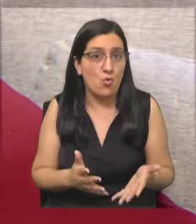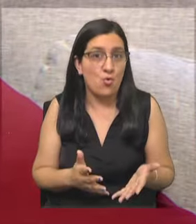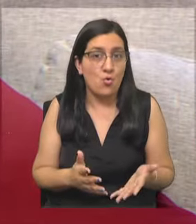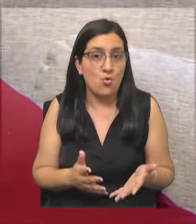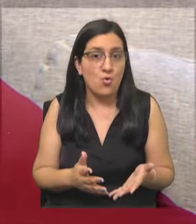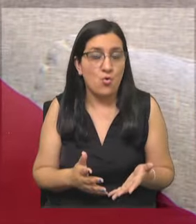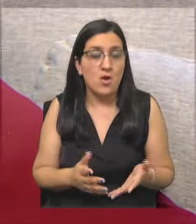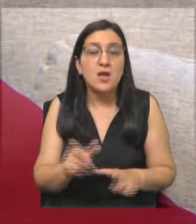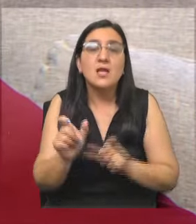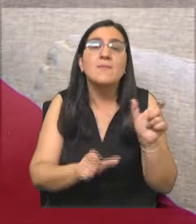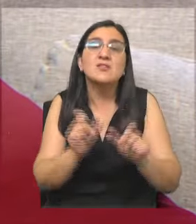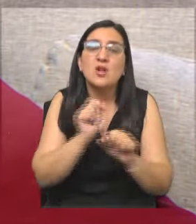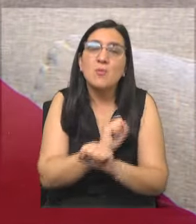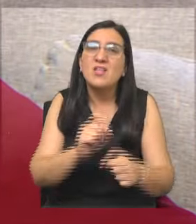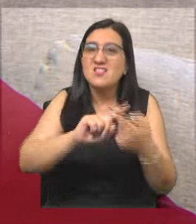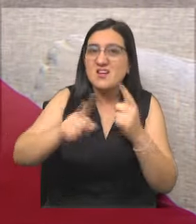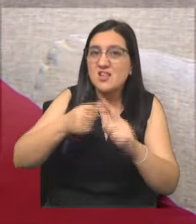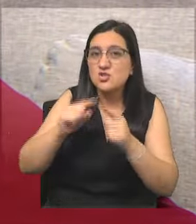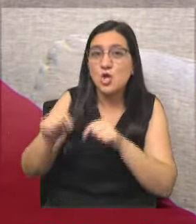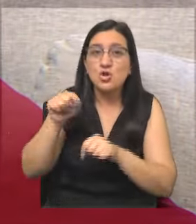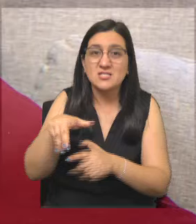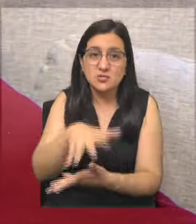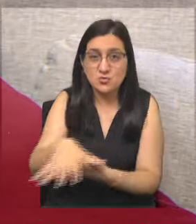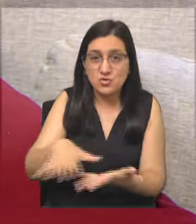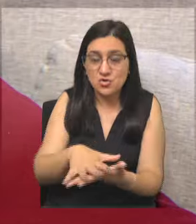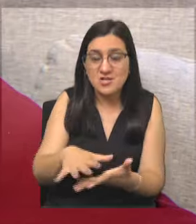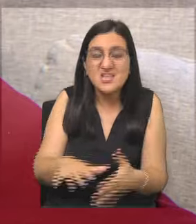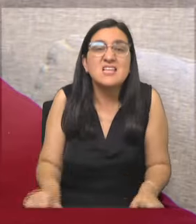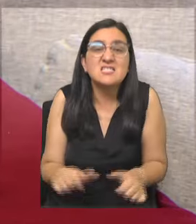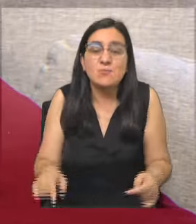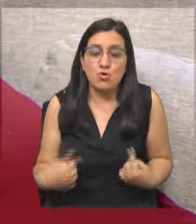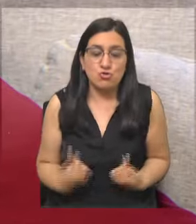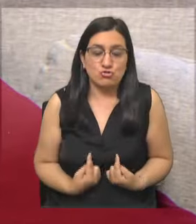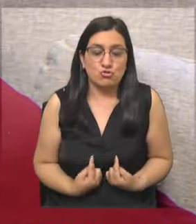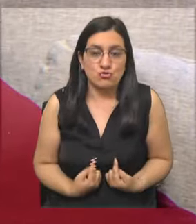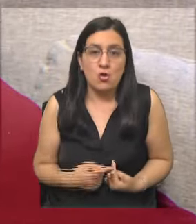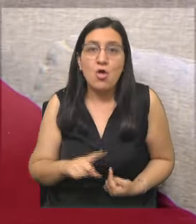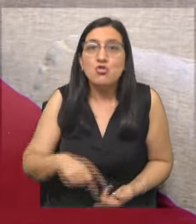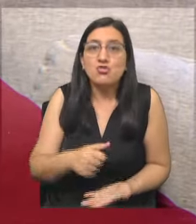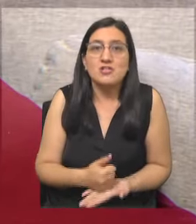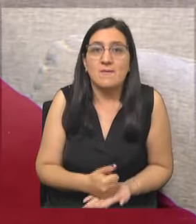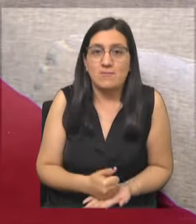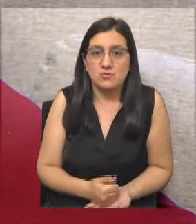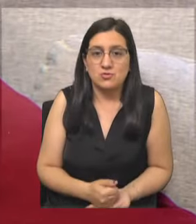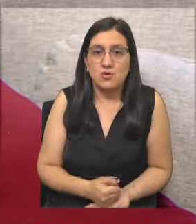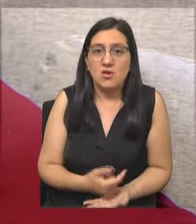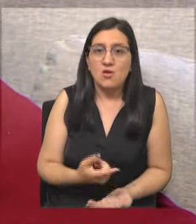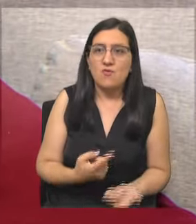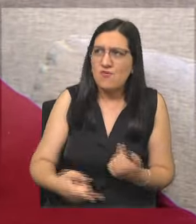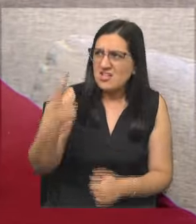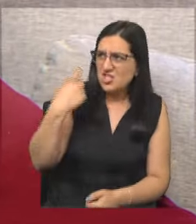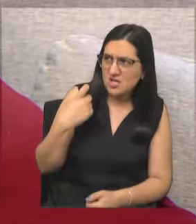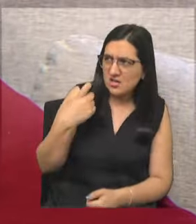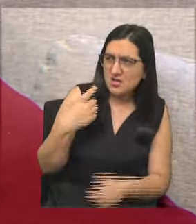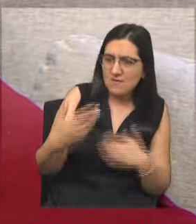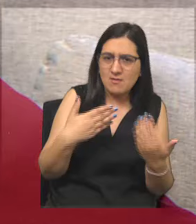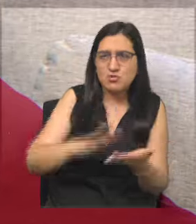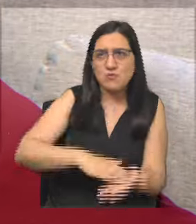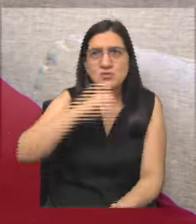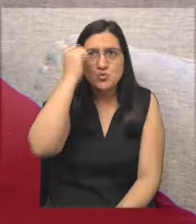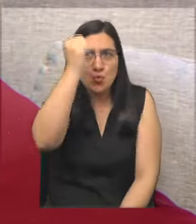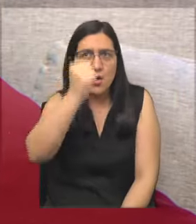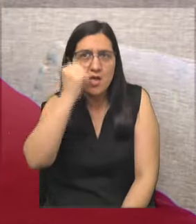qué personas podrían estar involucradas en esos hechos y qué hicimos nosotros, dónde estábamos. Fue ayer, creo, que hablamos sobre el sueño, si